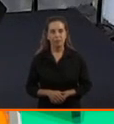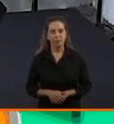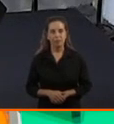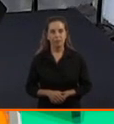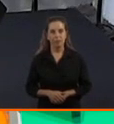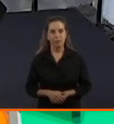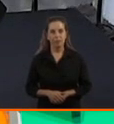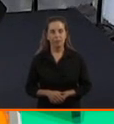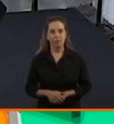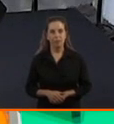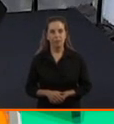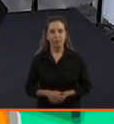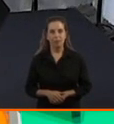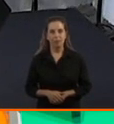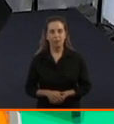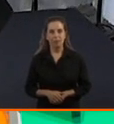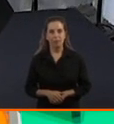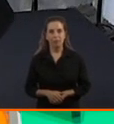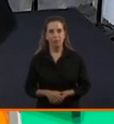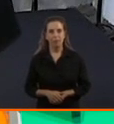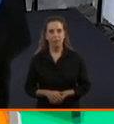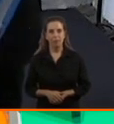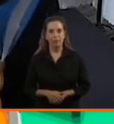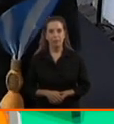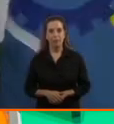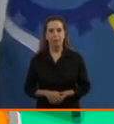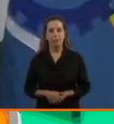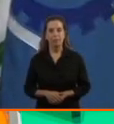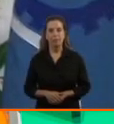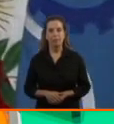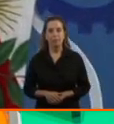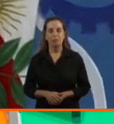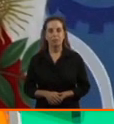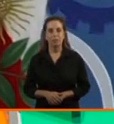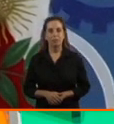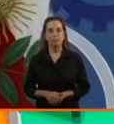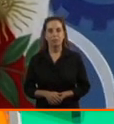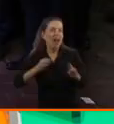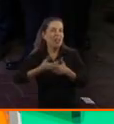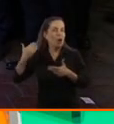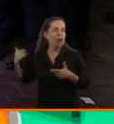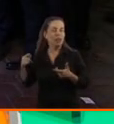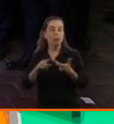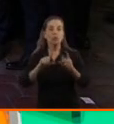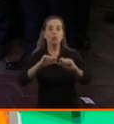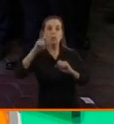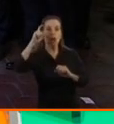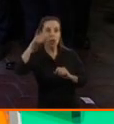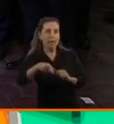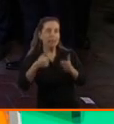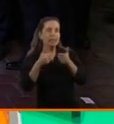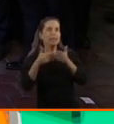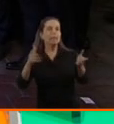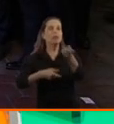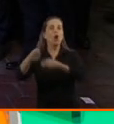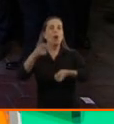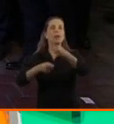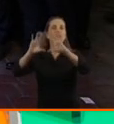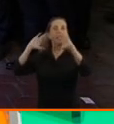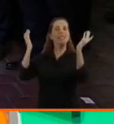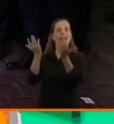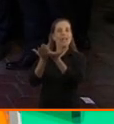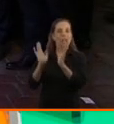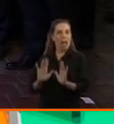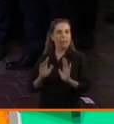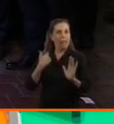y de agresividad, que yo creo que permite también pensar otros aspectos sobre la manera de gestión que tiene, que es que usted sabe que los gobiernos